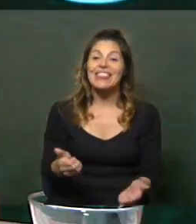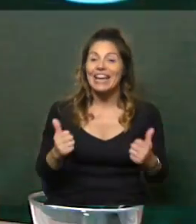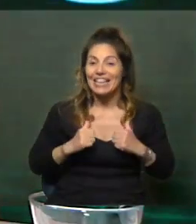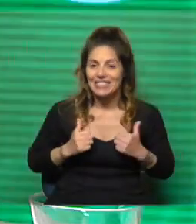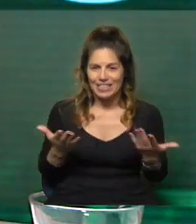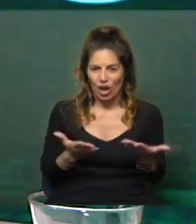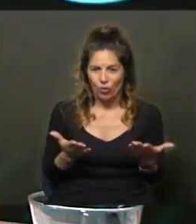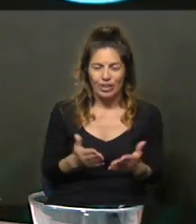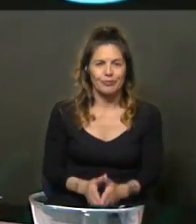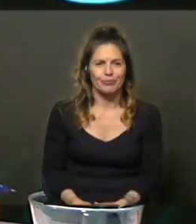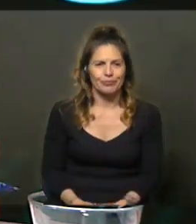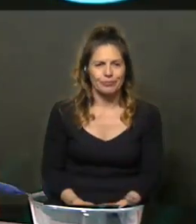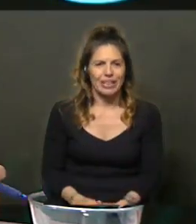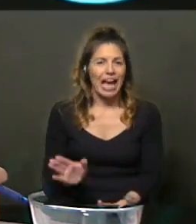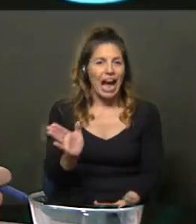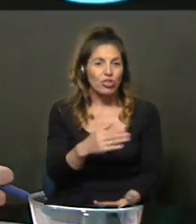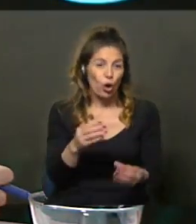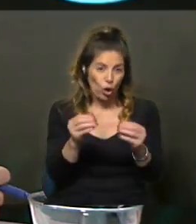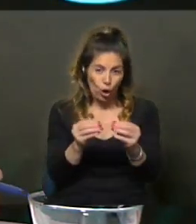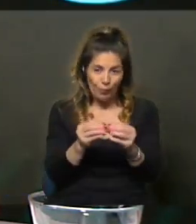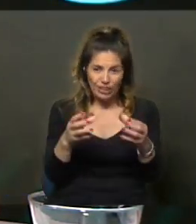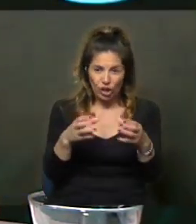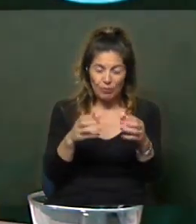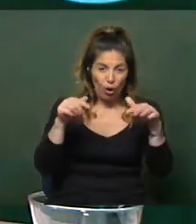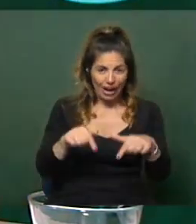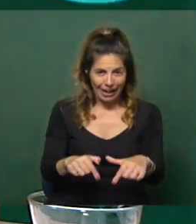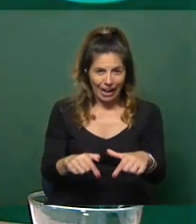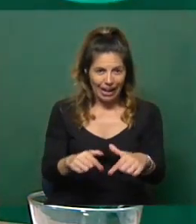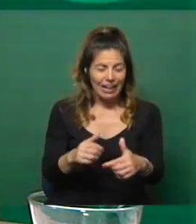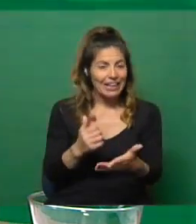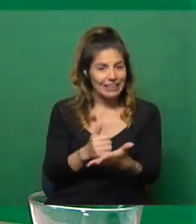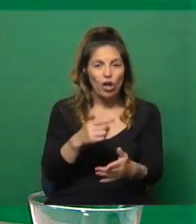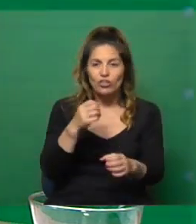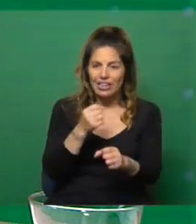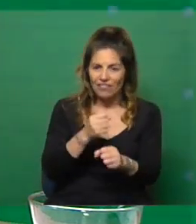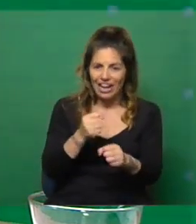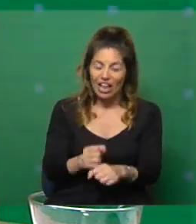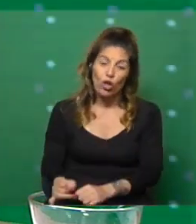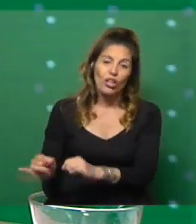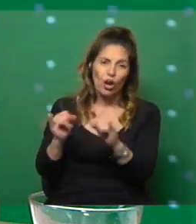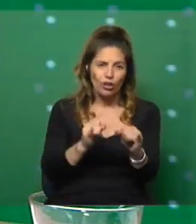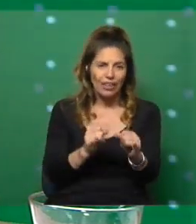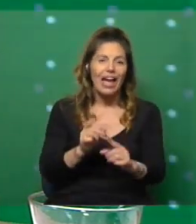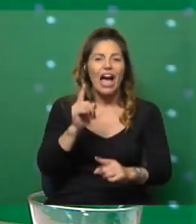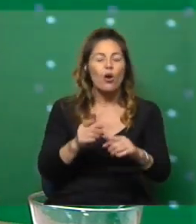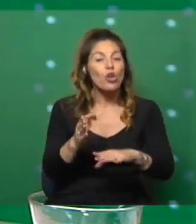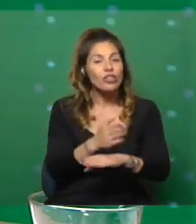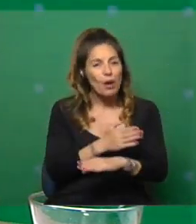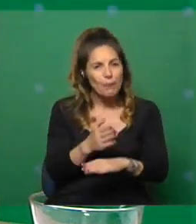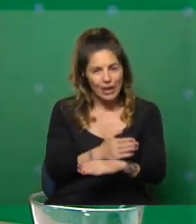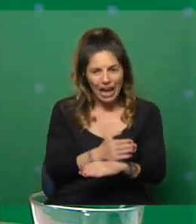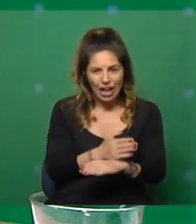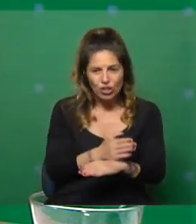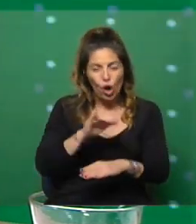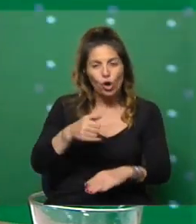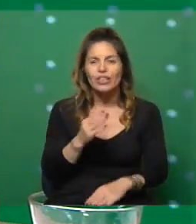ahora y por supuesto también a todos los compañeros del equipo aquí en el piso que han estado trabajando durante toda esta jornada incluso algunos desde muy temprano como